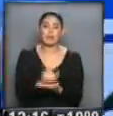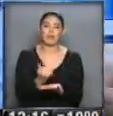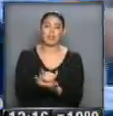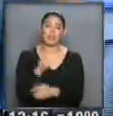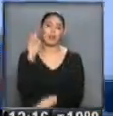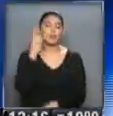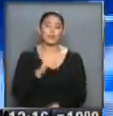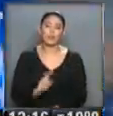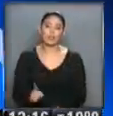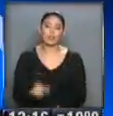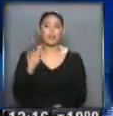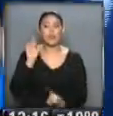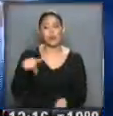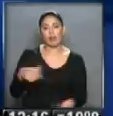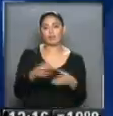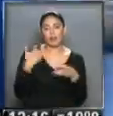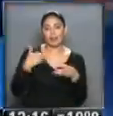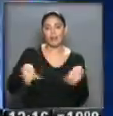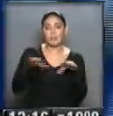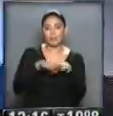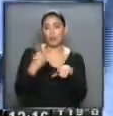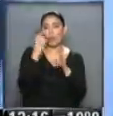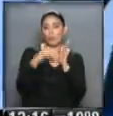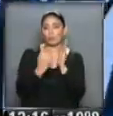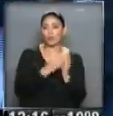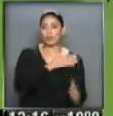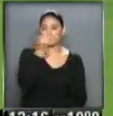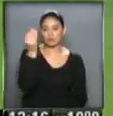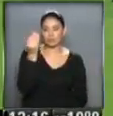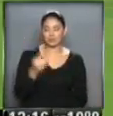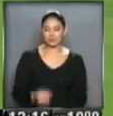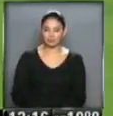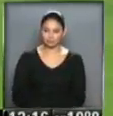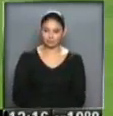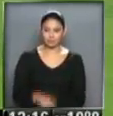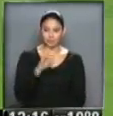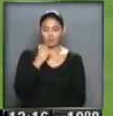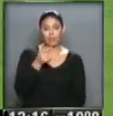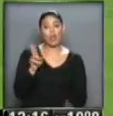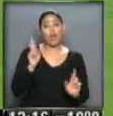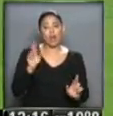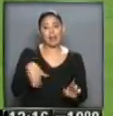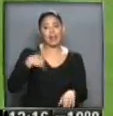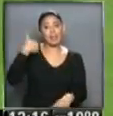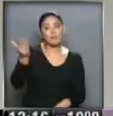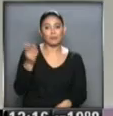es que Argentina empató y está a un punto de ir al Mundial. Bueno, ojalá que no estemos al horno, ¿no? El